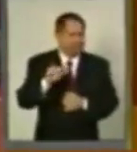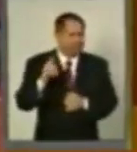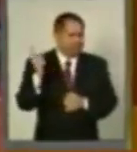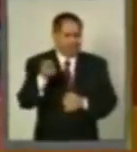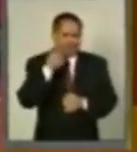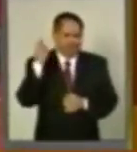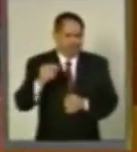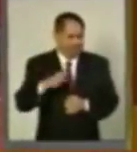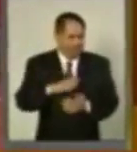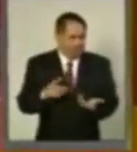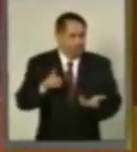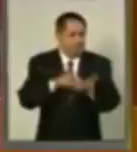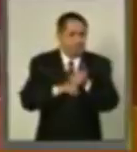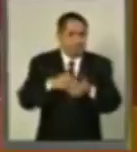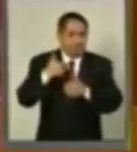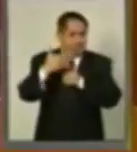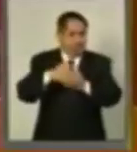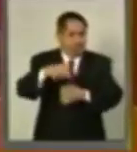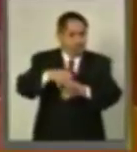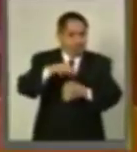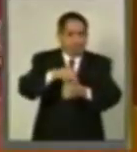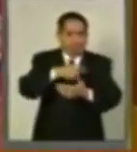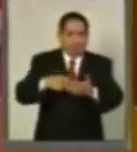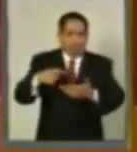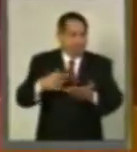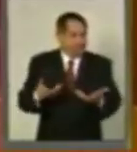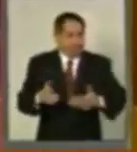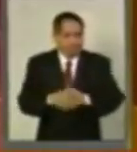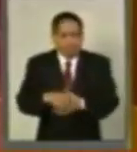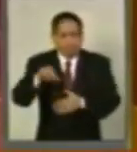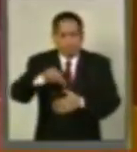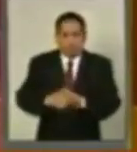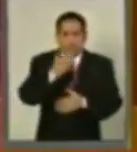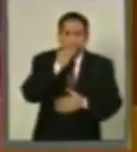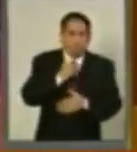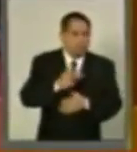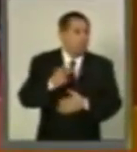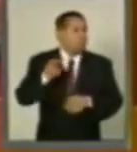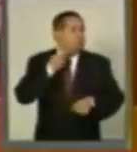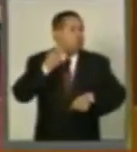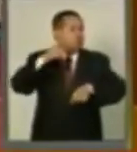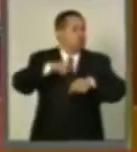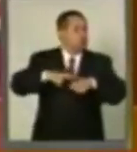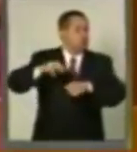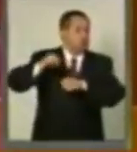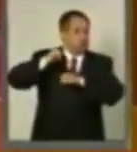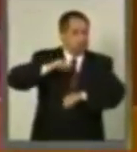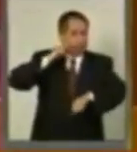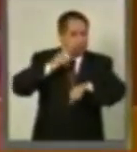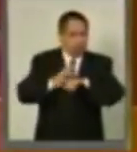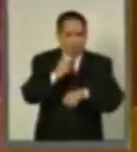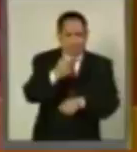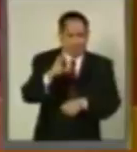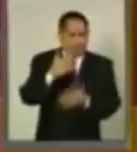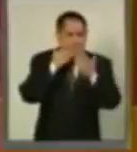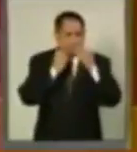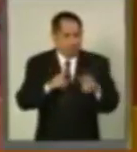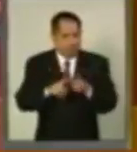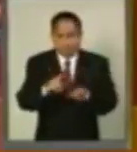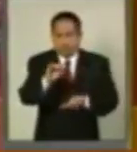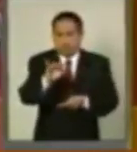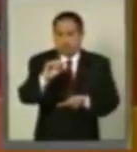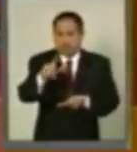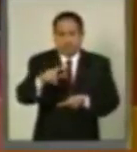hoy al proceso electoral. Hoy no tenemos Procurador General de la República, no hay Fiscal